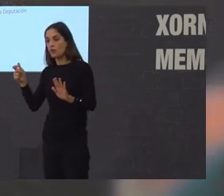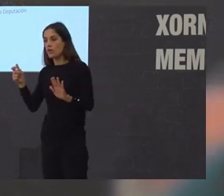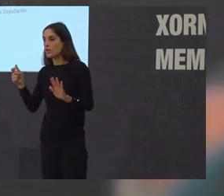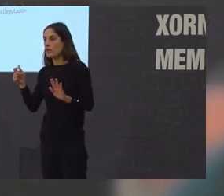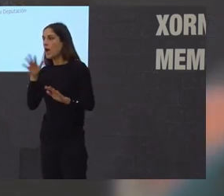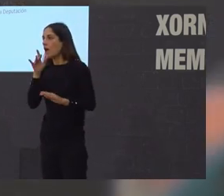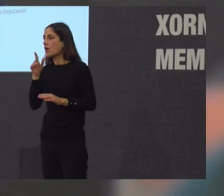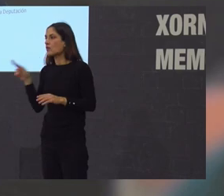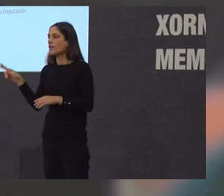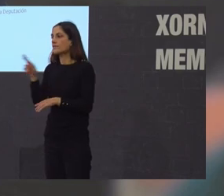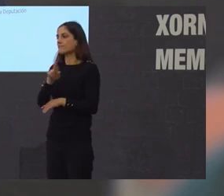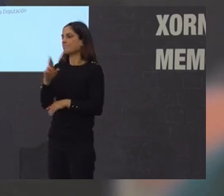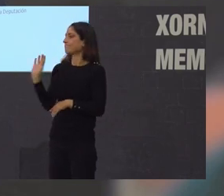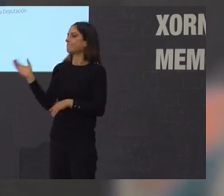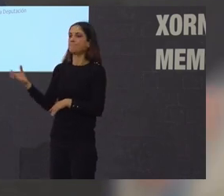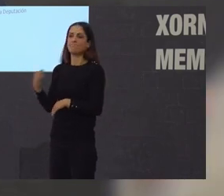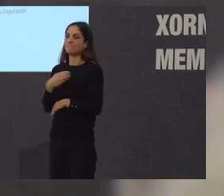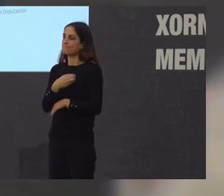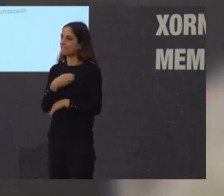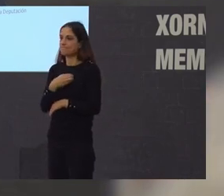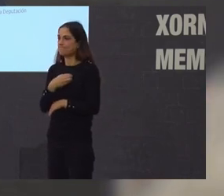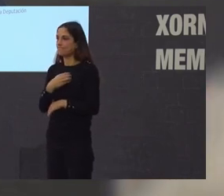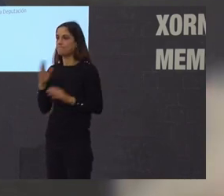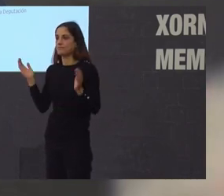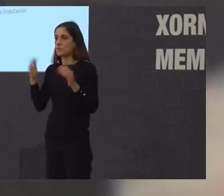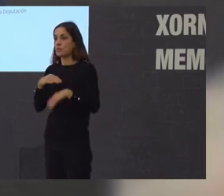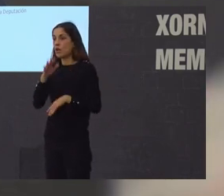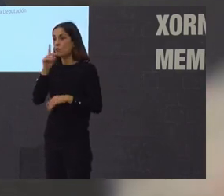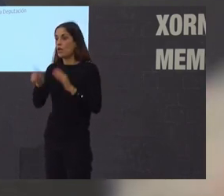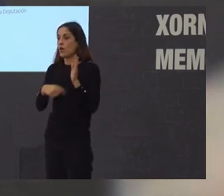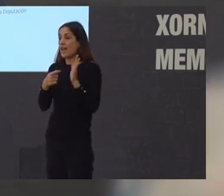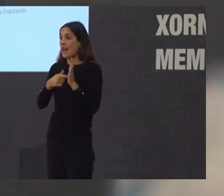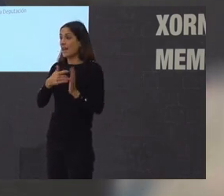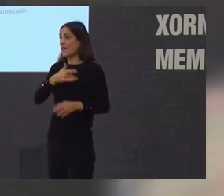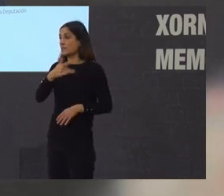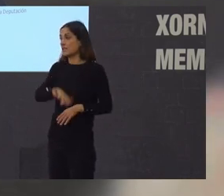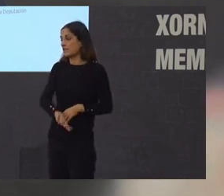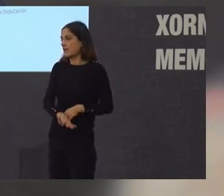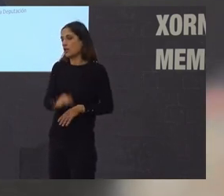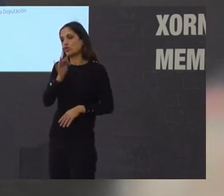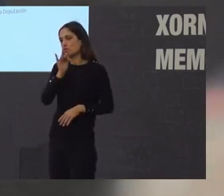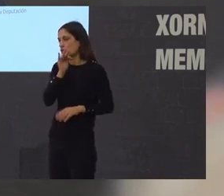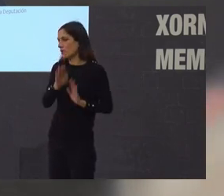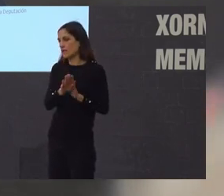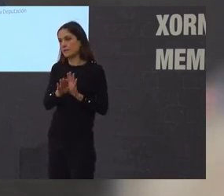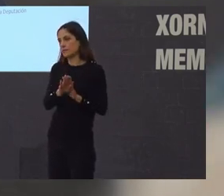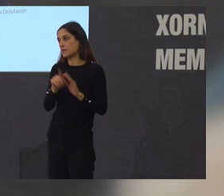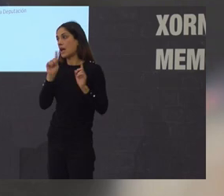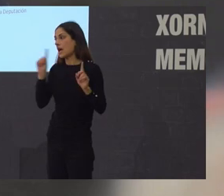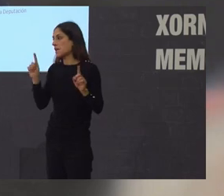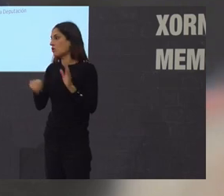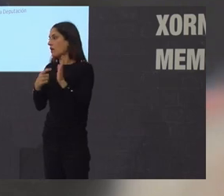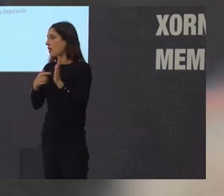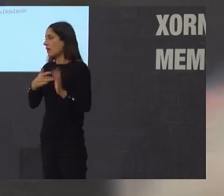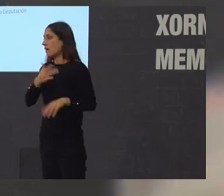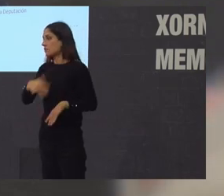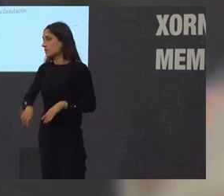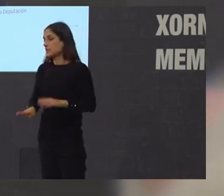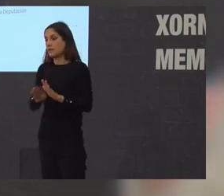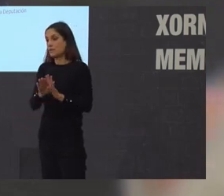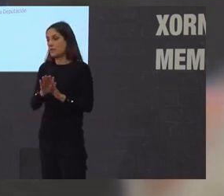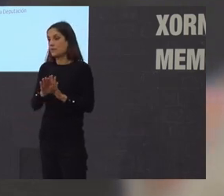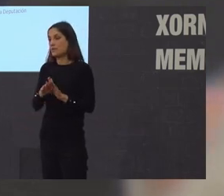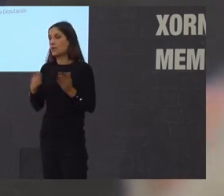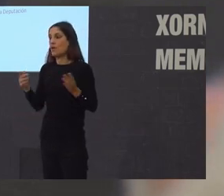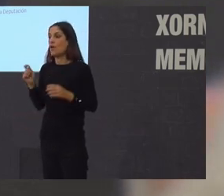posibilidad. Primero, porque la ley de amnistía sigue vigente de manera total y mientras la ley de amnistía siga vigente, los jueces no van